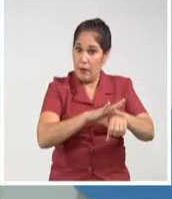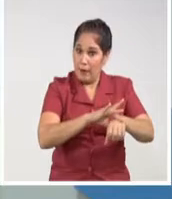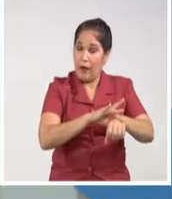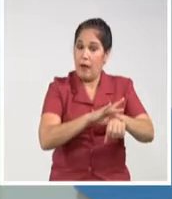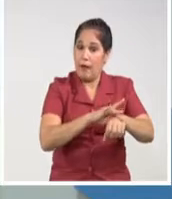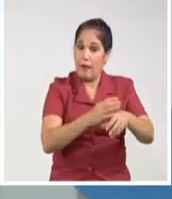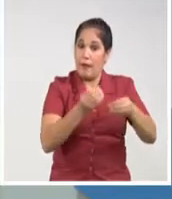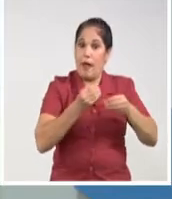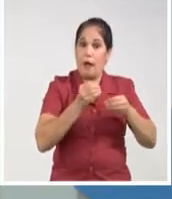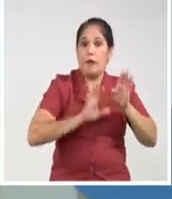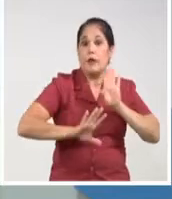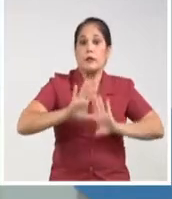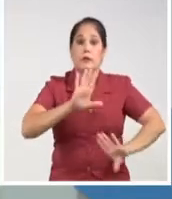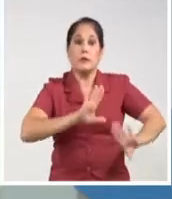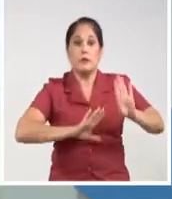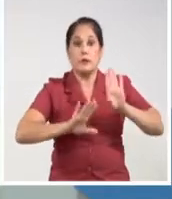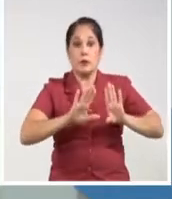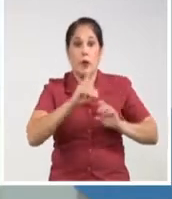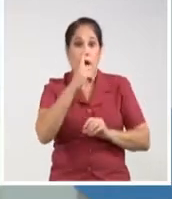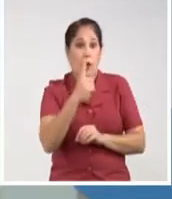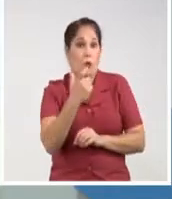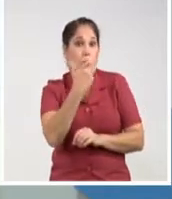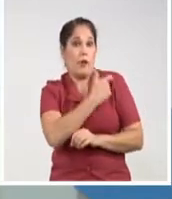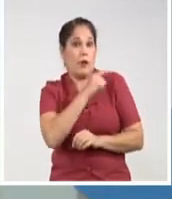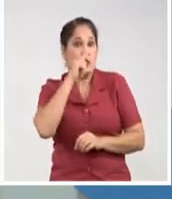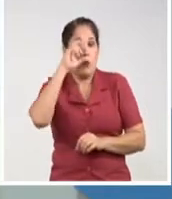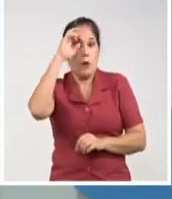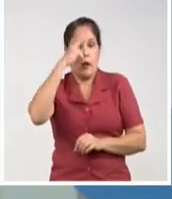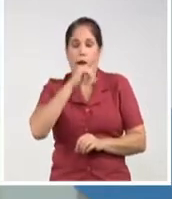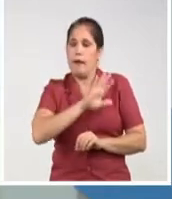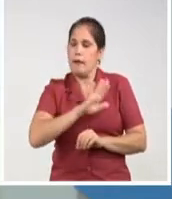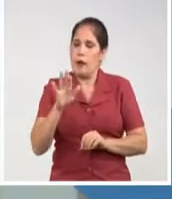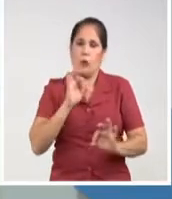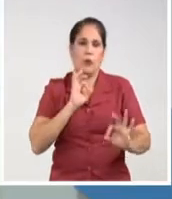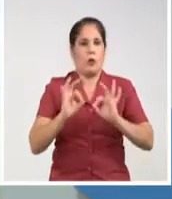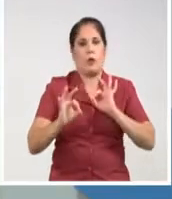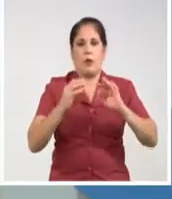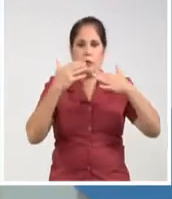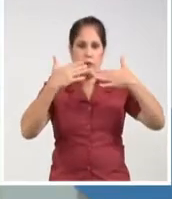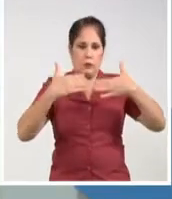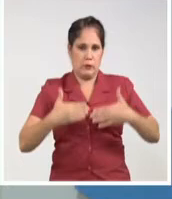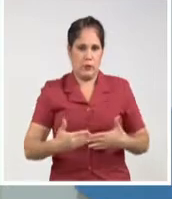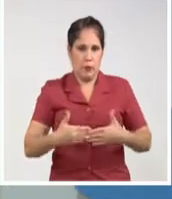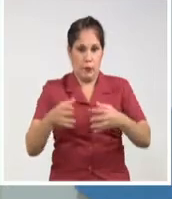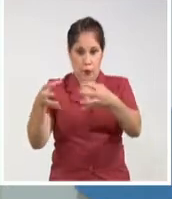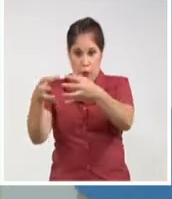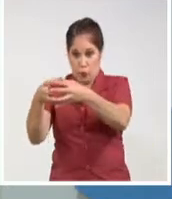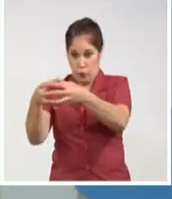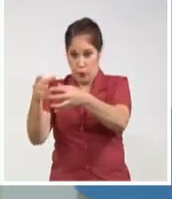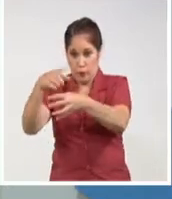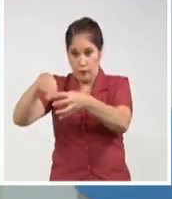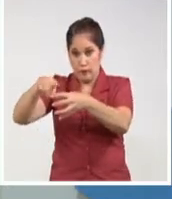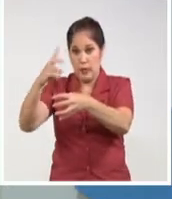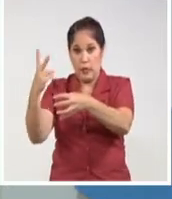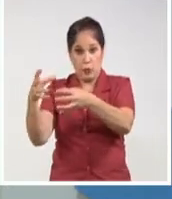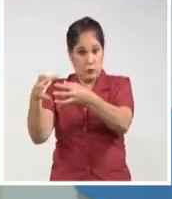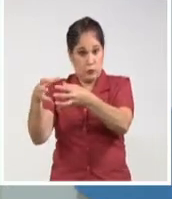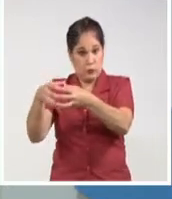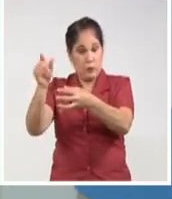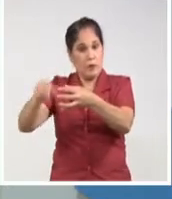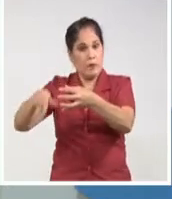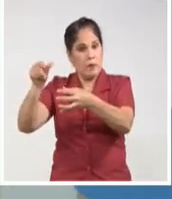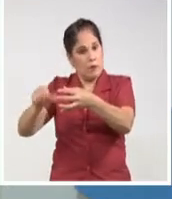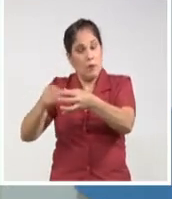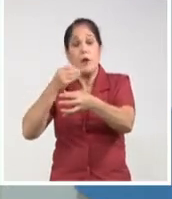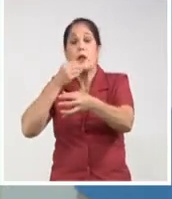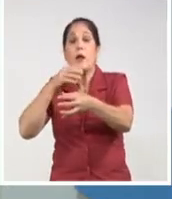generó un título de anticuerpo con una dosis de Soberana Plus, queda protegido. Ahora tenemos otro grupo de personas que pueden